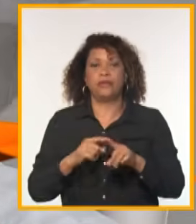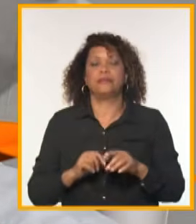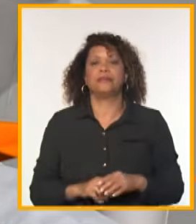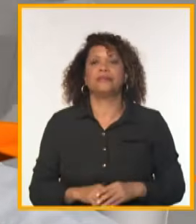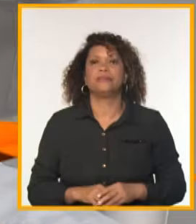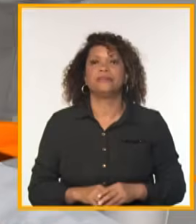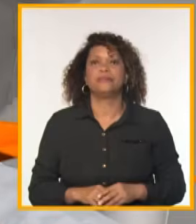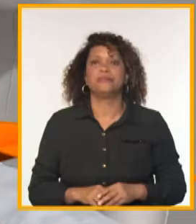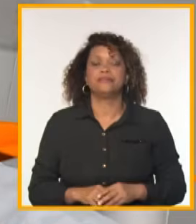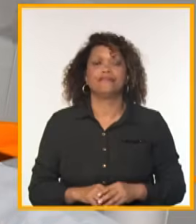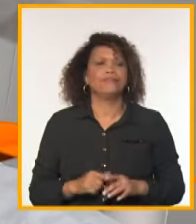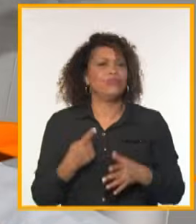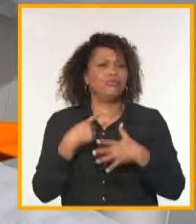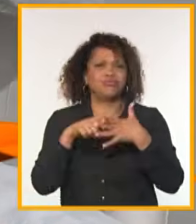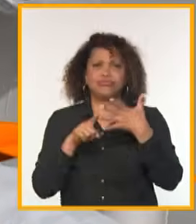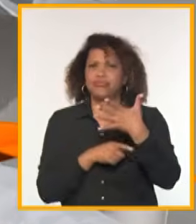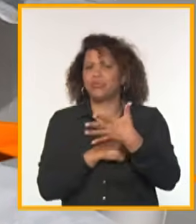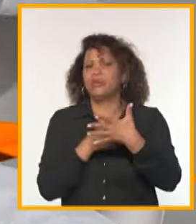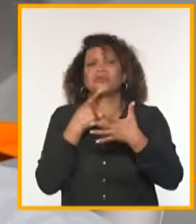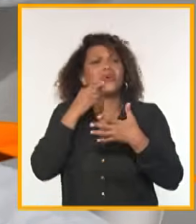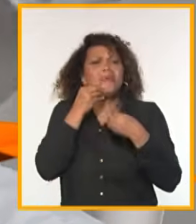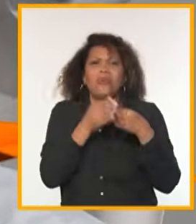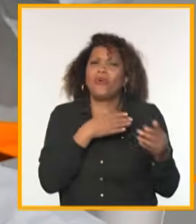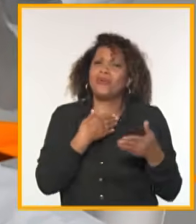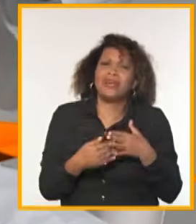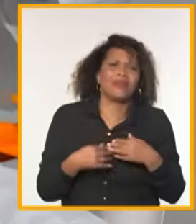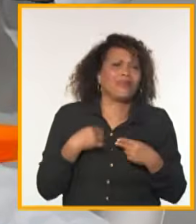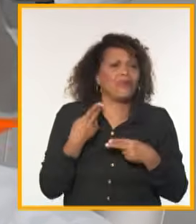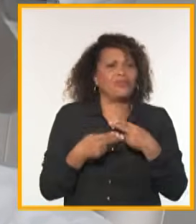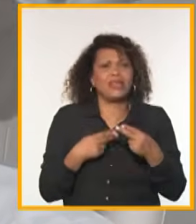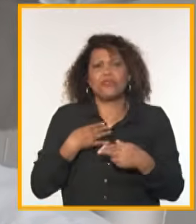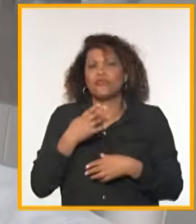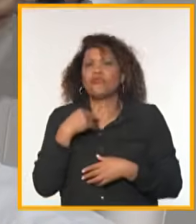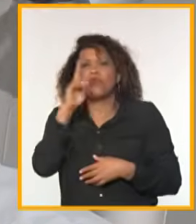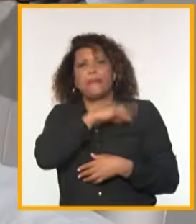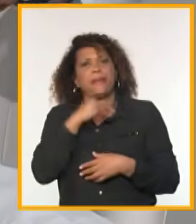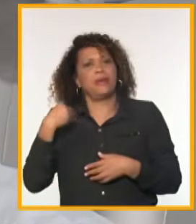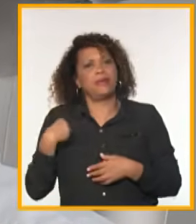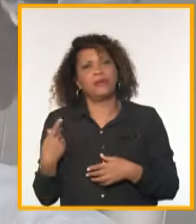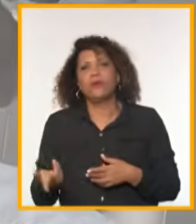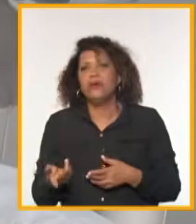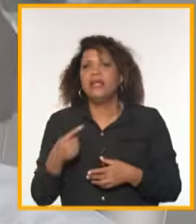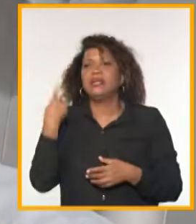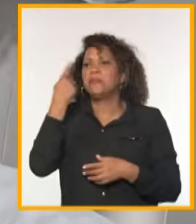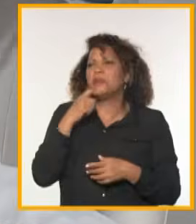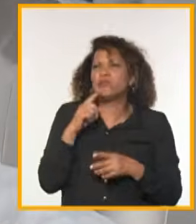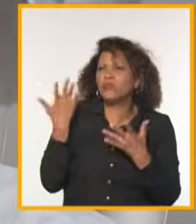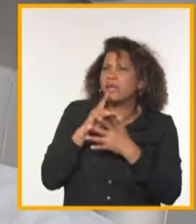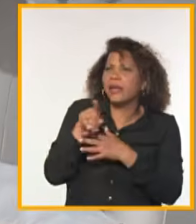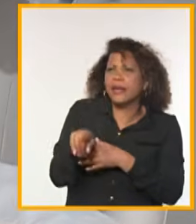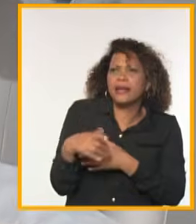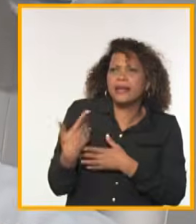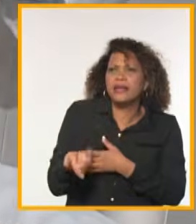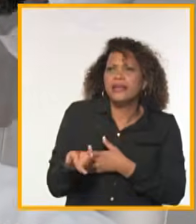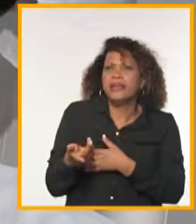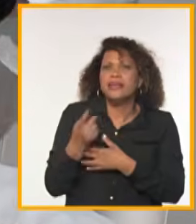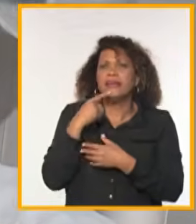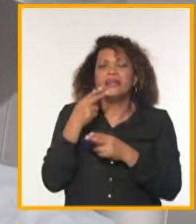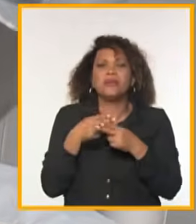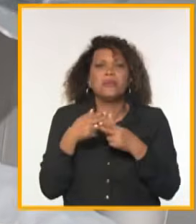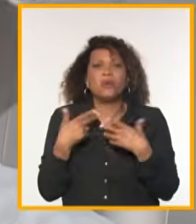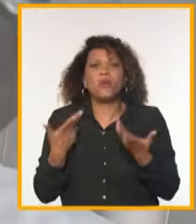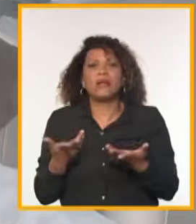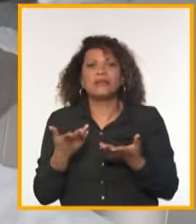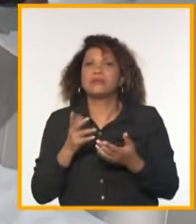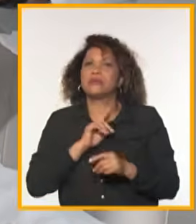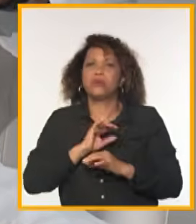En fin, no importa lo que yo sea, lo importante es que yo soy un médico. Porque la gente me pregunta, ¿quién tú eres? ¿Cómo te nombro? Y yo, a mí,